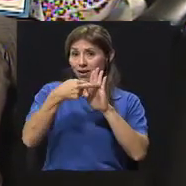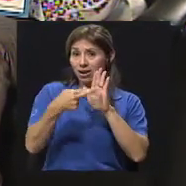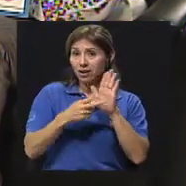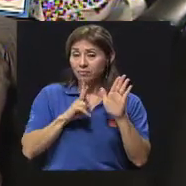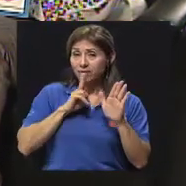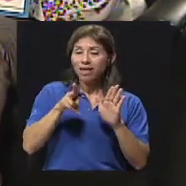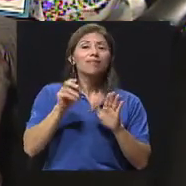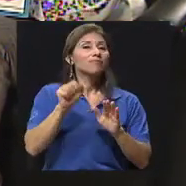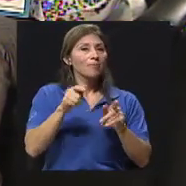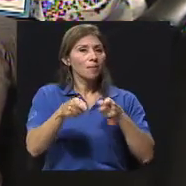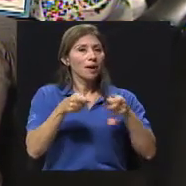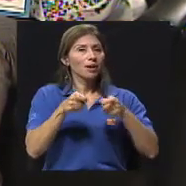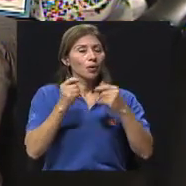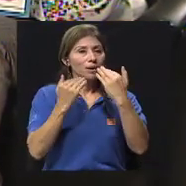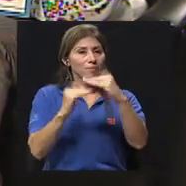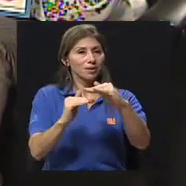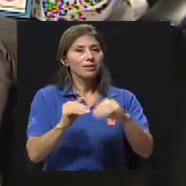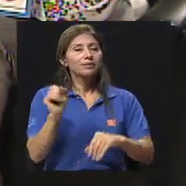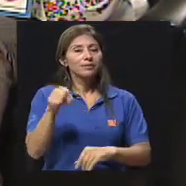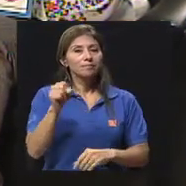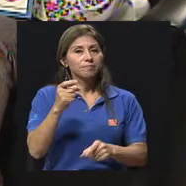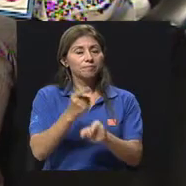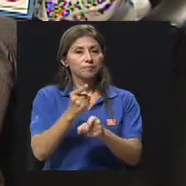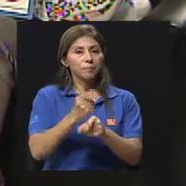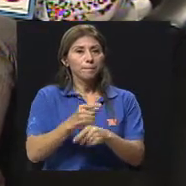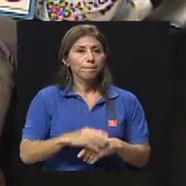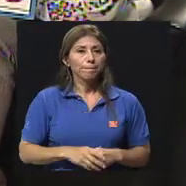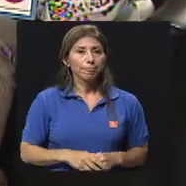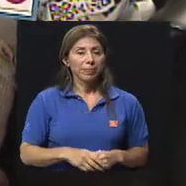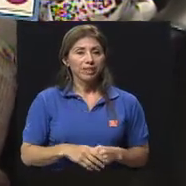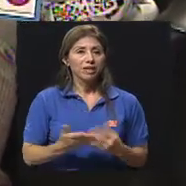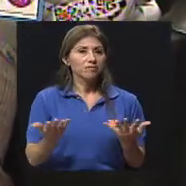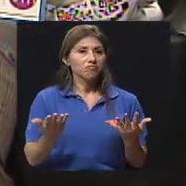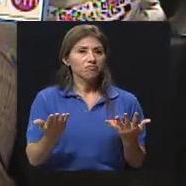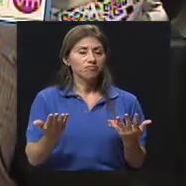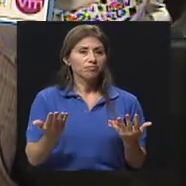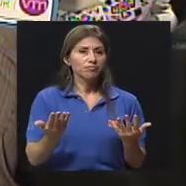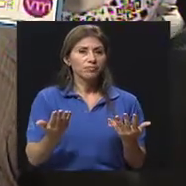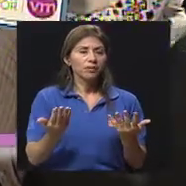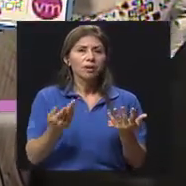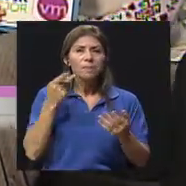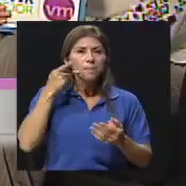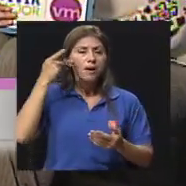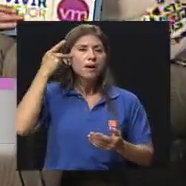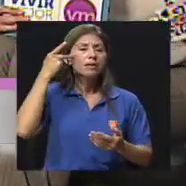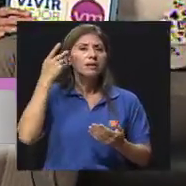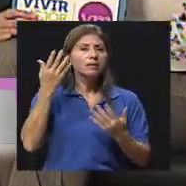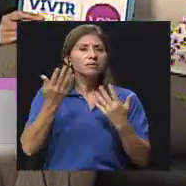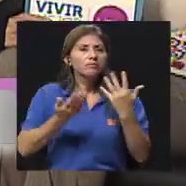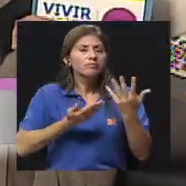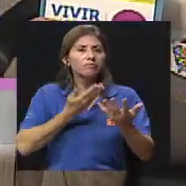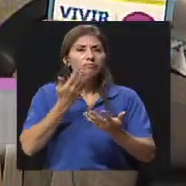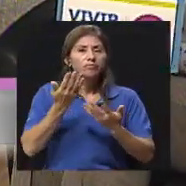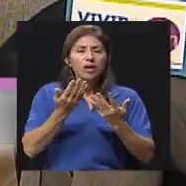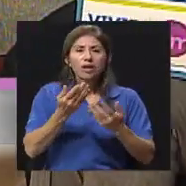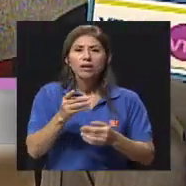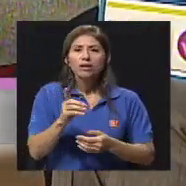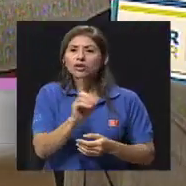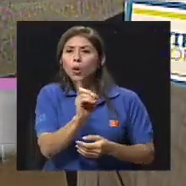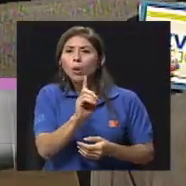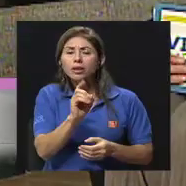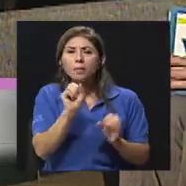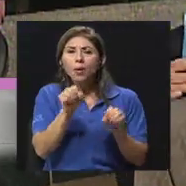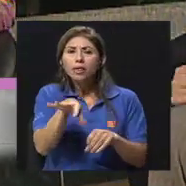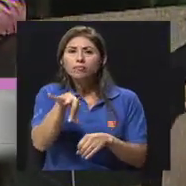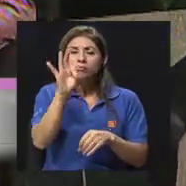reglas. Manejar los límites. Exacto. Y normalmente, ¿a dónde los padres se encuentran todo este tipo de